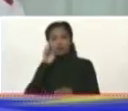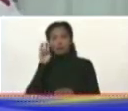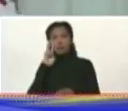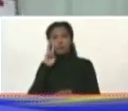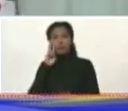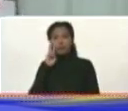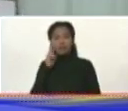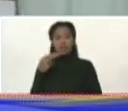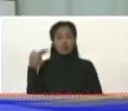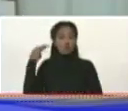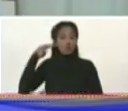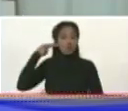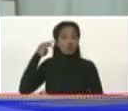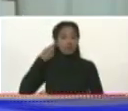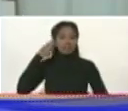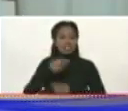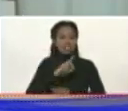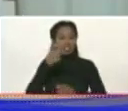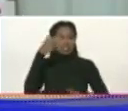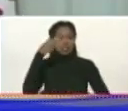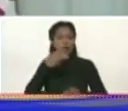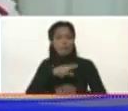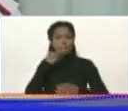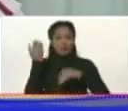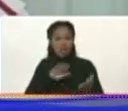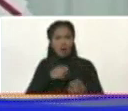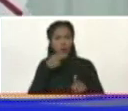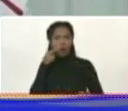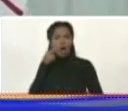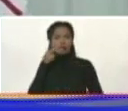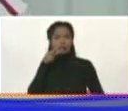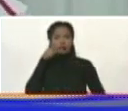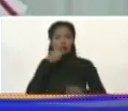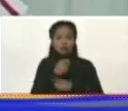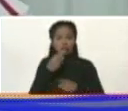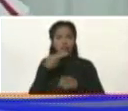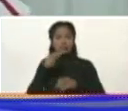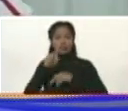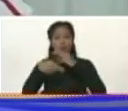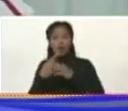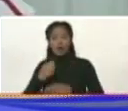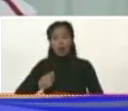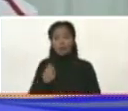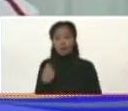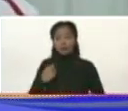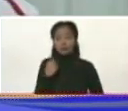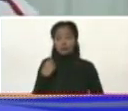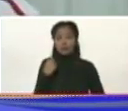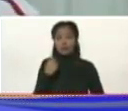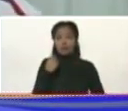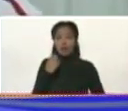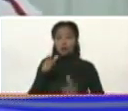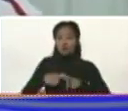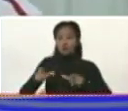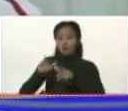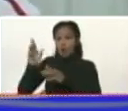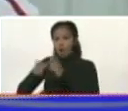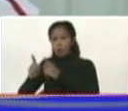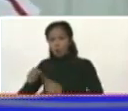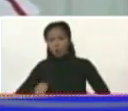pistola en la cabeza, amenazado de muerte. Luego que la policía, sectores de la